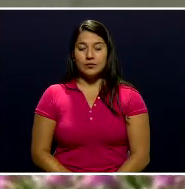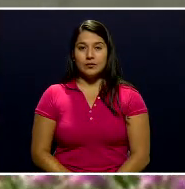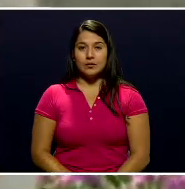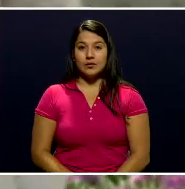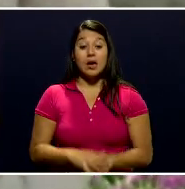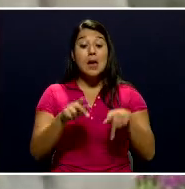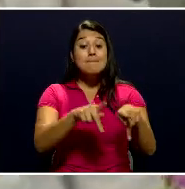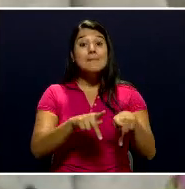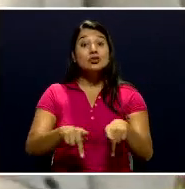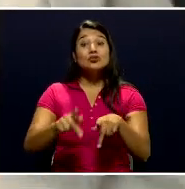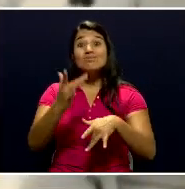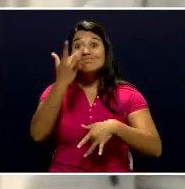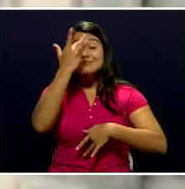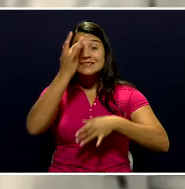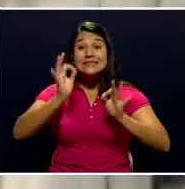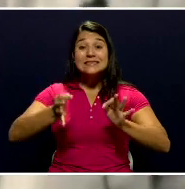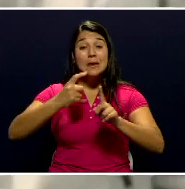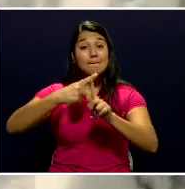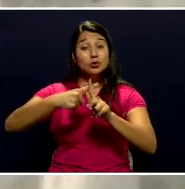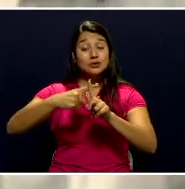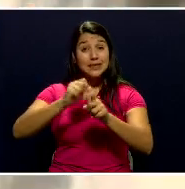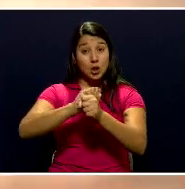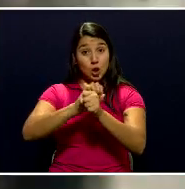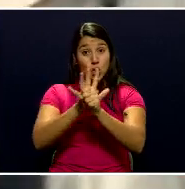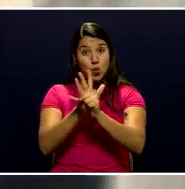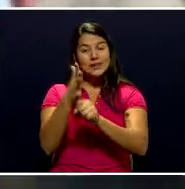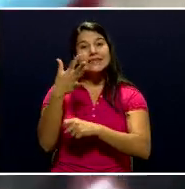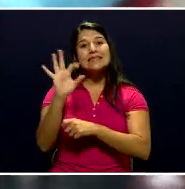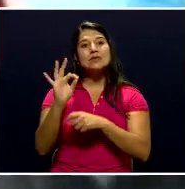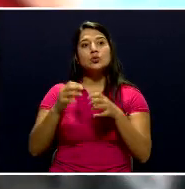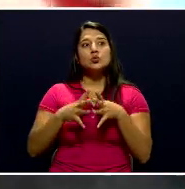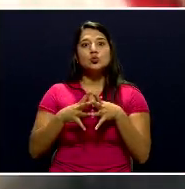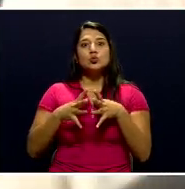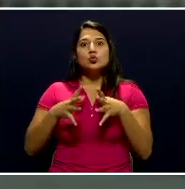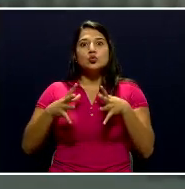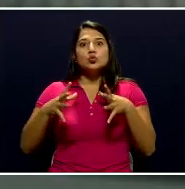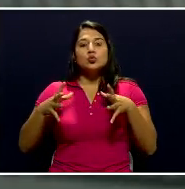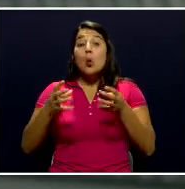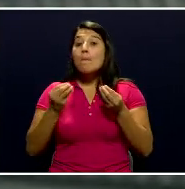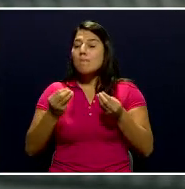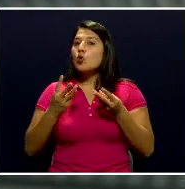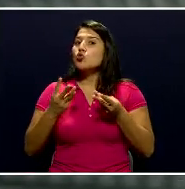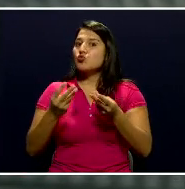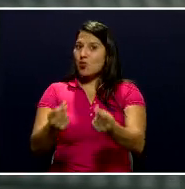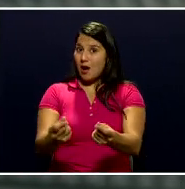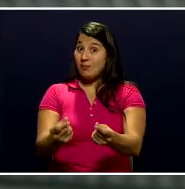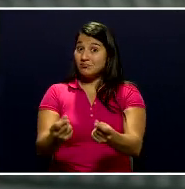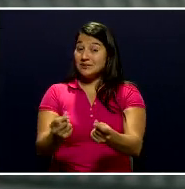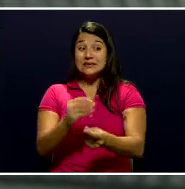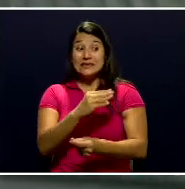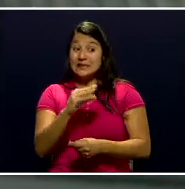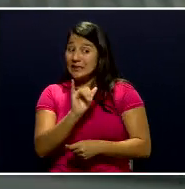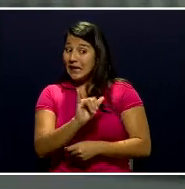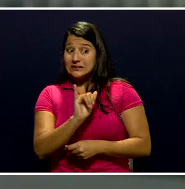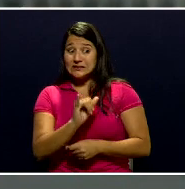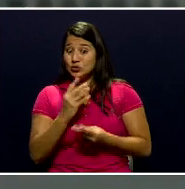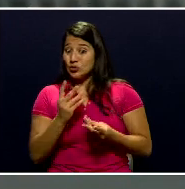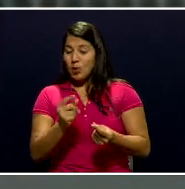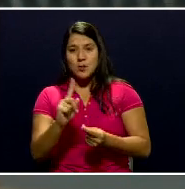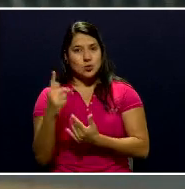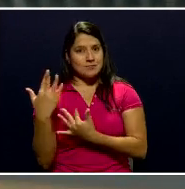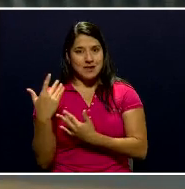Los casos confirmados de COVID-19 aumentan a velocidades no esperadas por las mismas autoridades de salud.